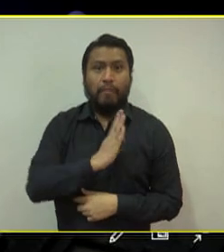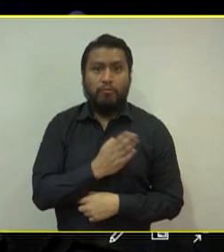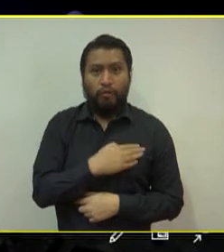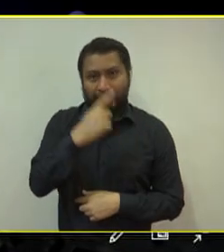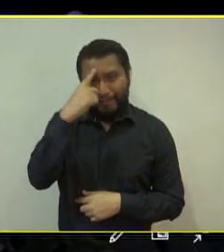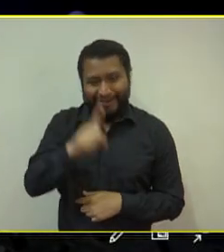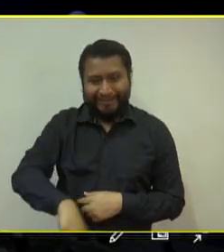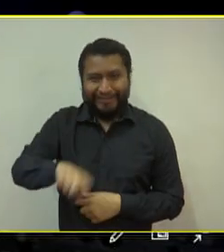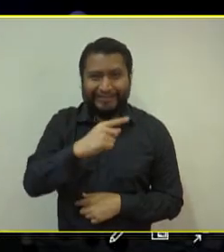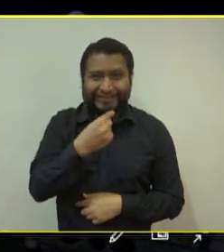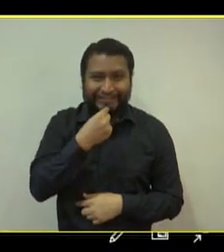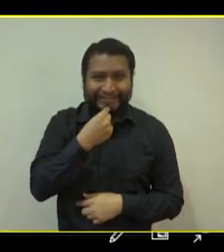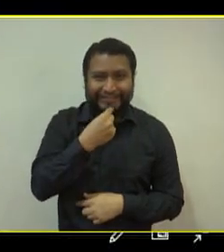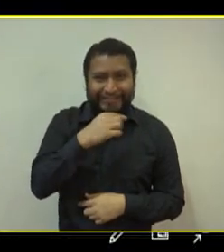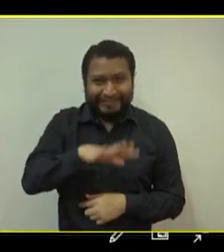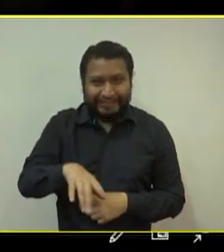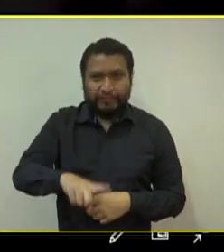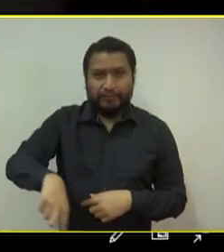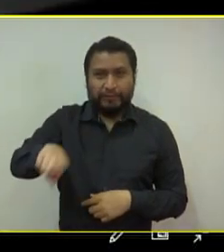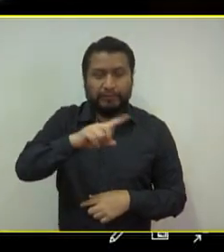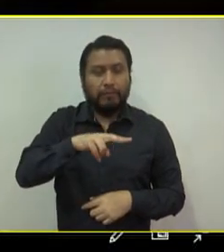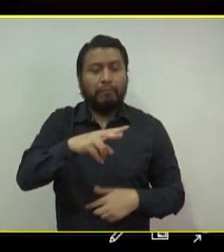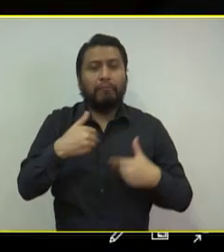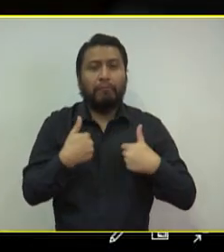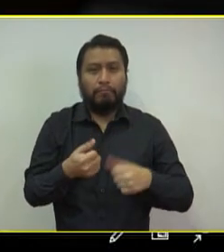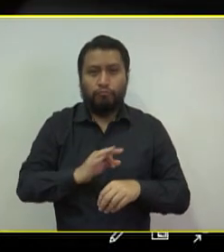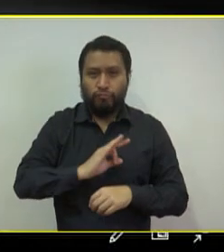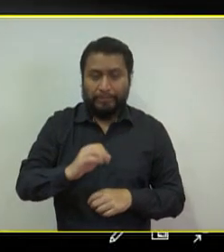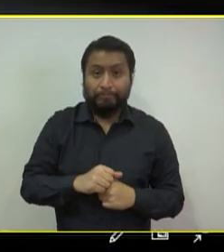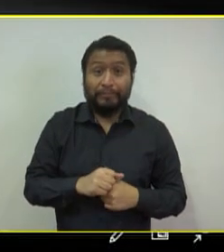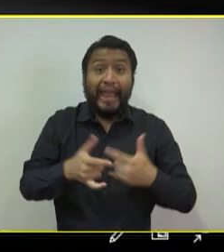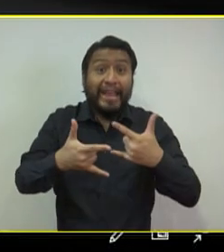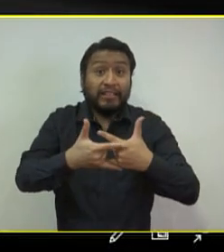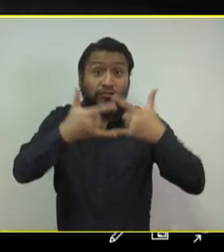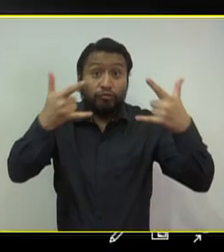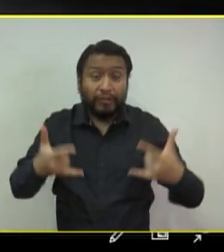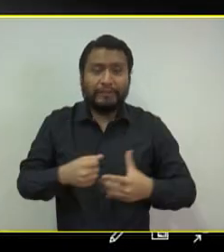y niños a quienes va dirigido. Cuento,